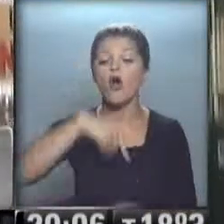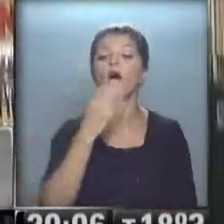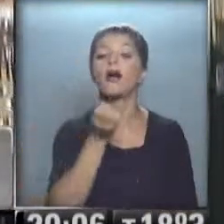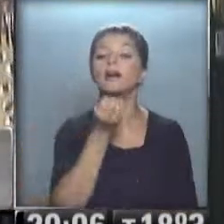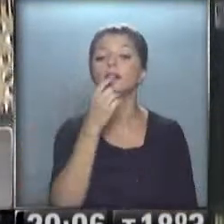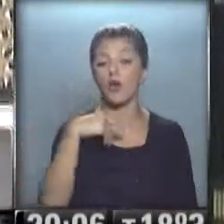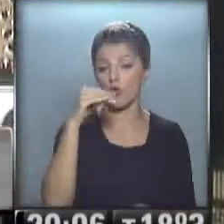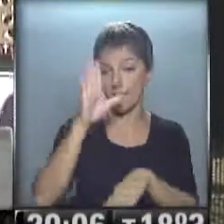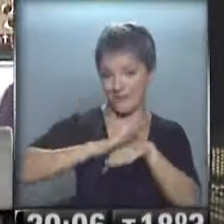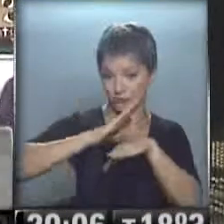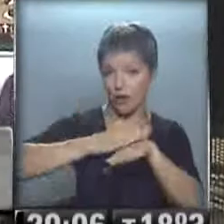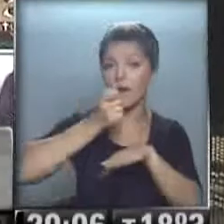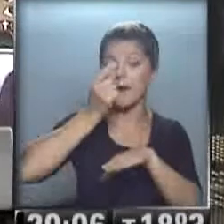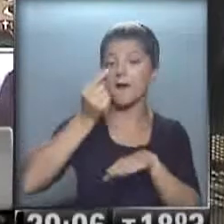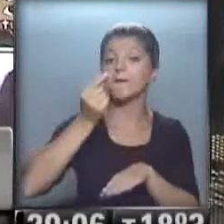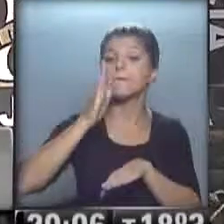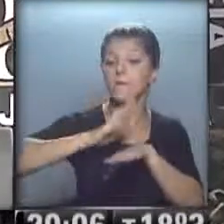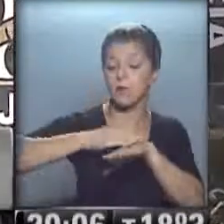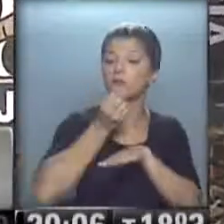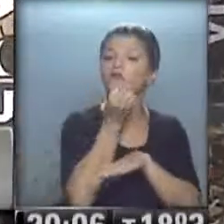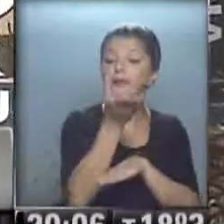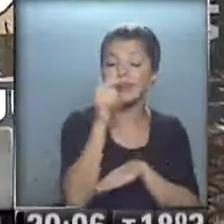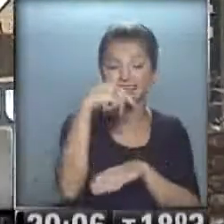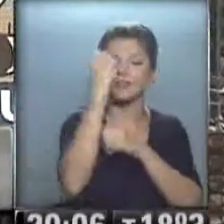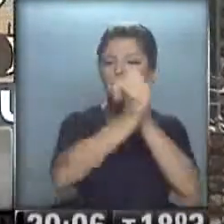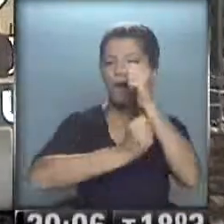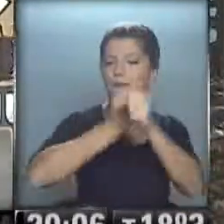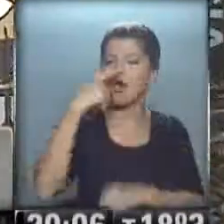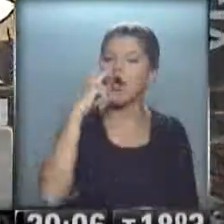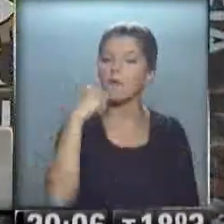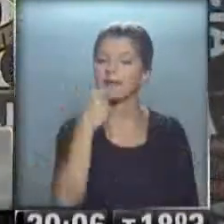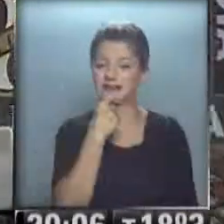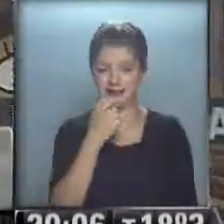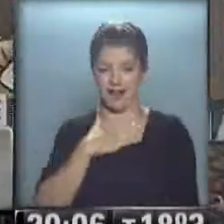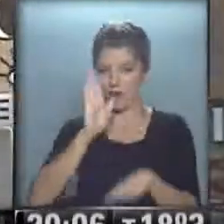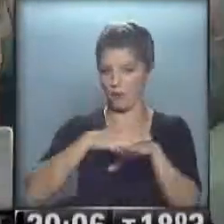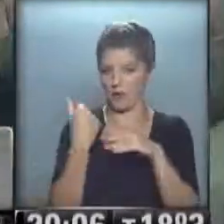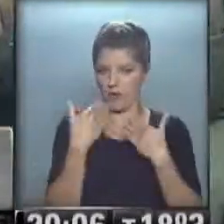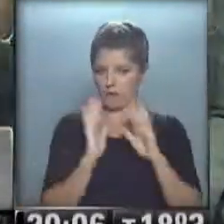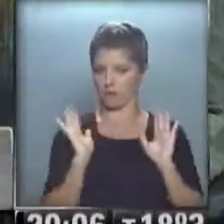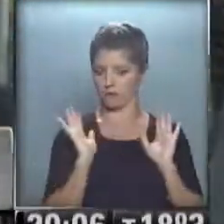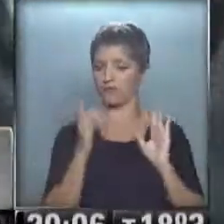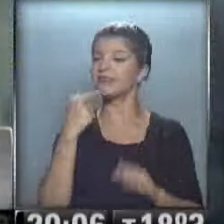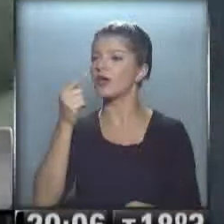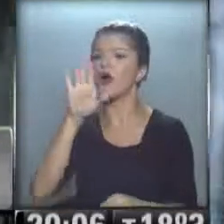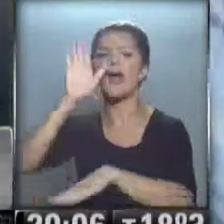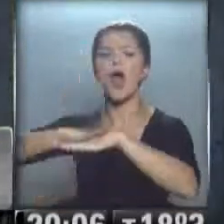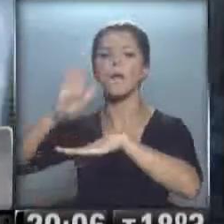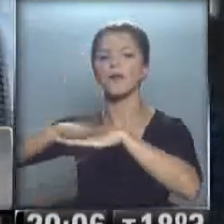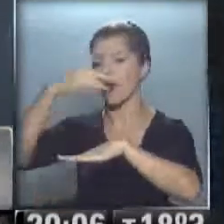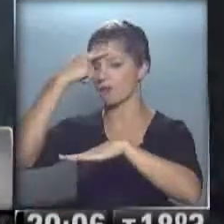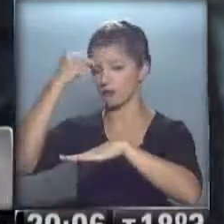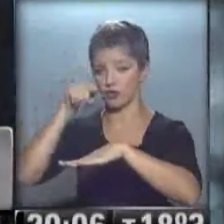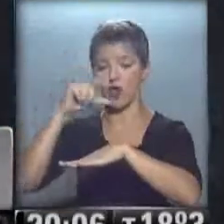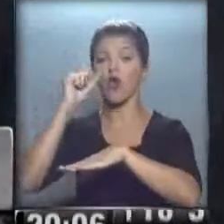uno de los responsables de TVA, y este empresario intentó deslindar su responsabilidad en el hecho. Le apuntó al maquinista Marcos